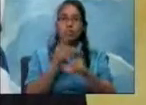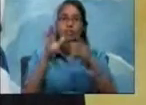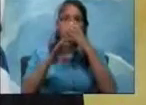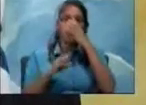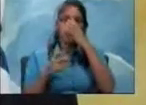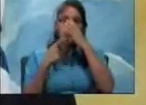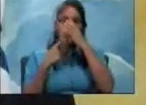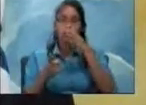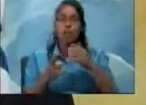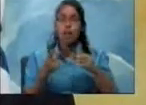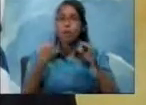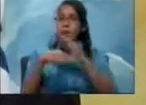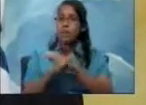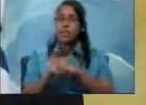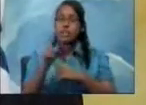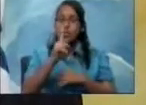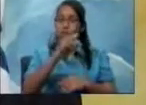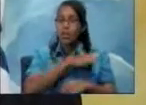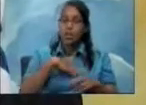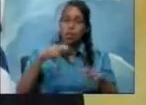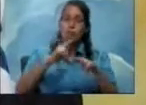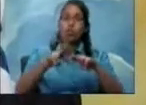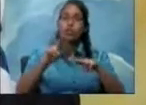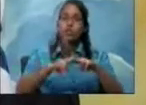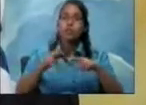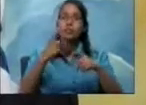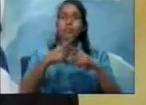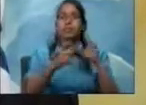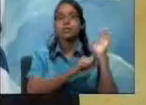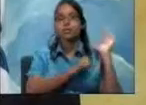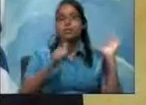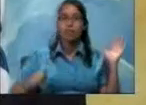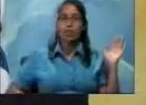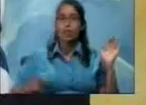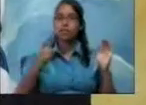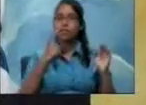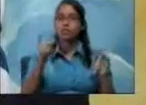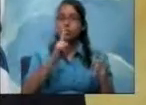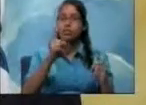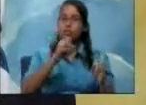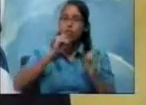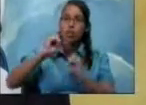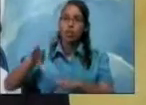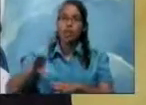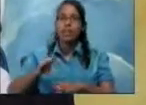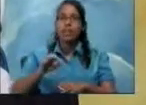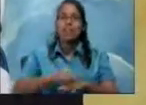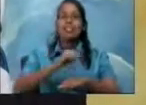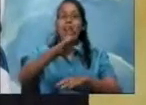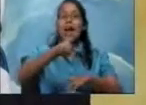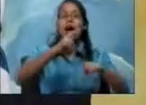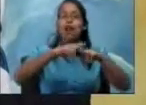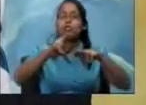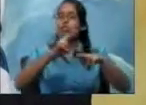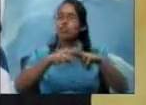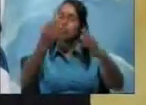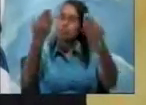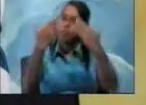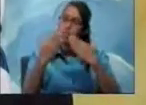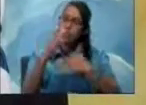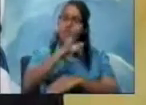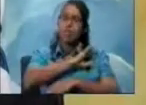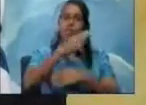decían váyanse váyanse no los queremos aquí pero qué pasó el señor Jesucristo dijo no no lo rechacen esto es un dicho entre los